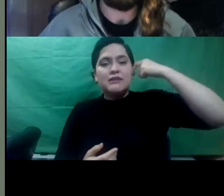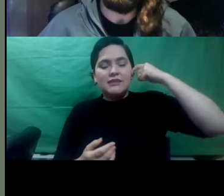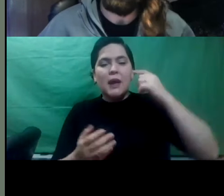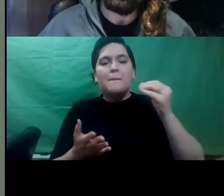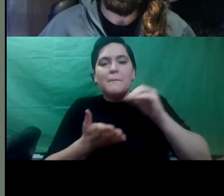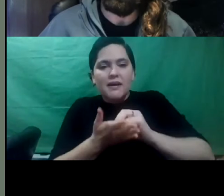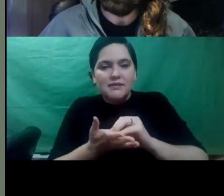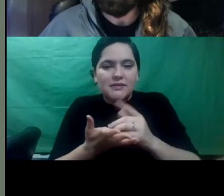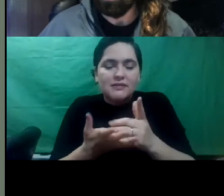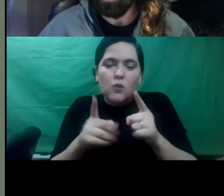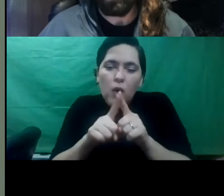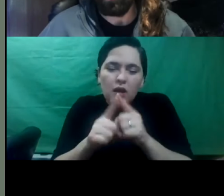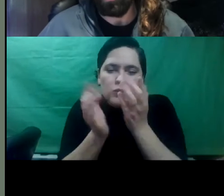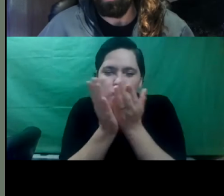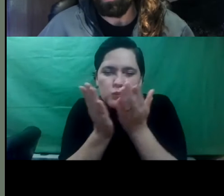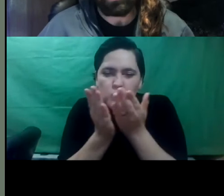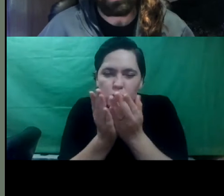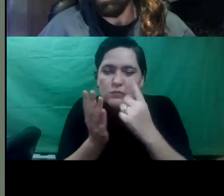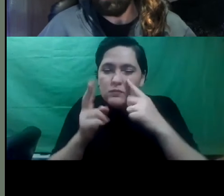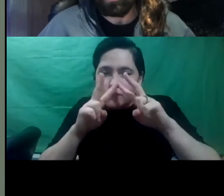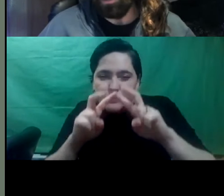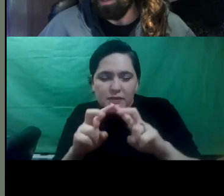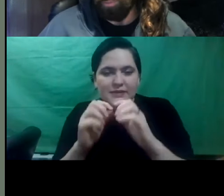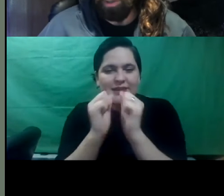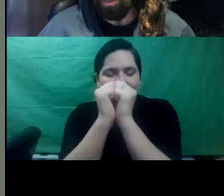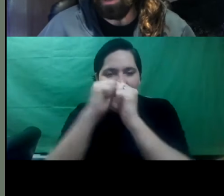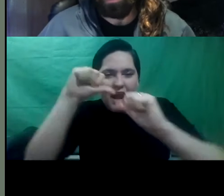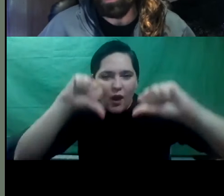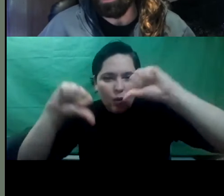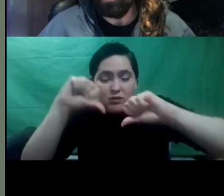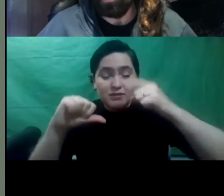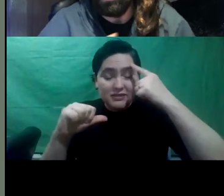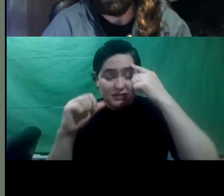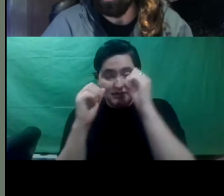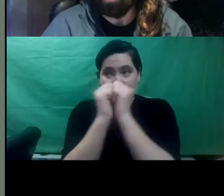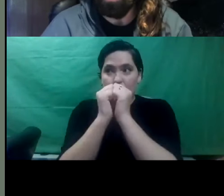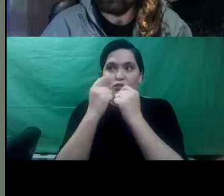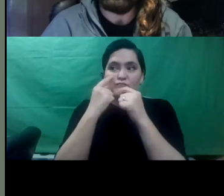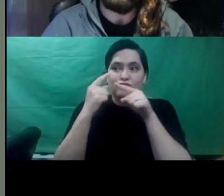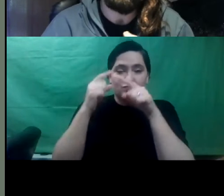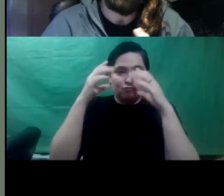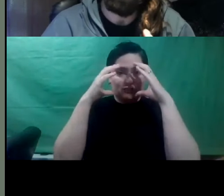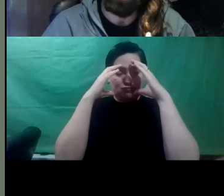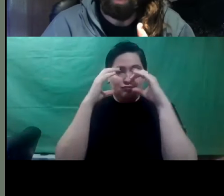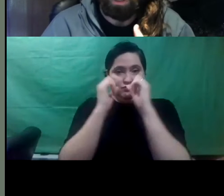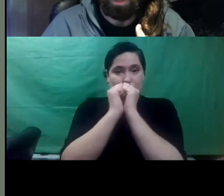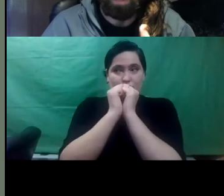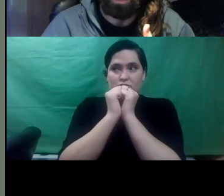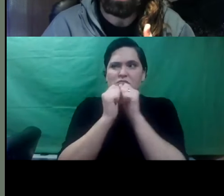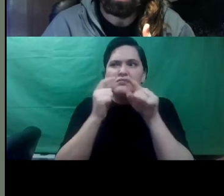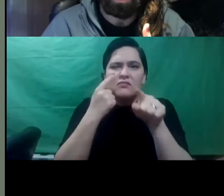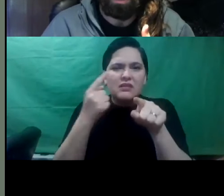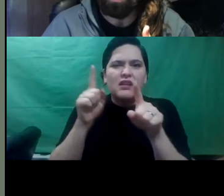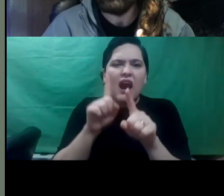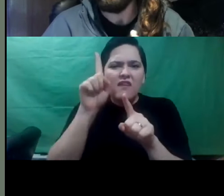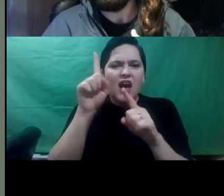una parte que podemos estudiar bastante bien dada la historia de la neurociencia. Entonces, este es el cerebro humano, lo que está abajo, y arriba es lo que se llama el conectoma, que es un insumo que vamos a utilizar